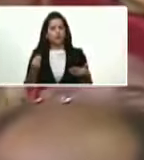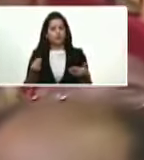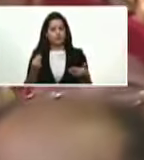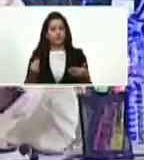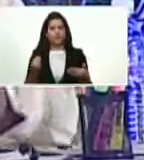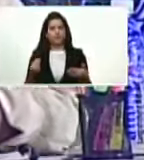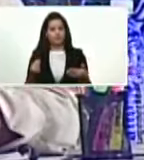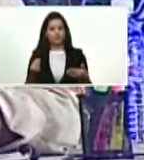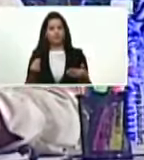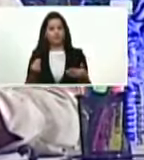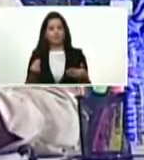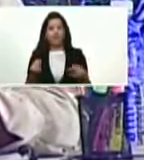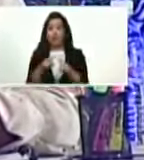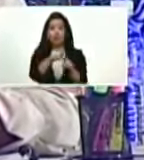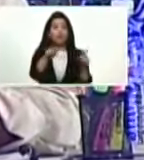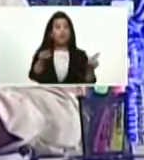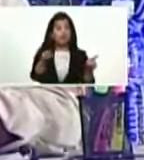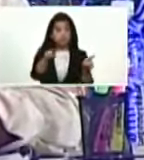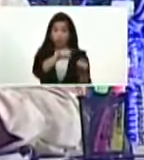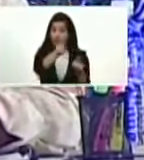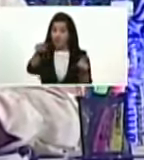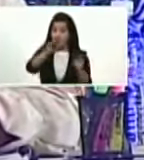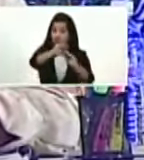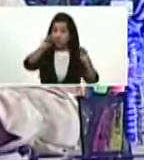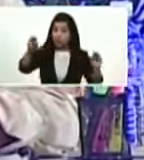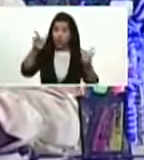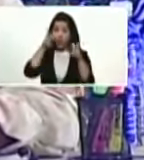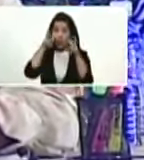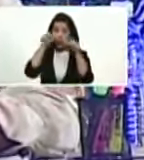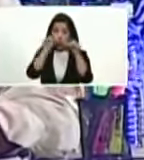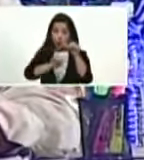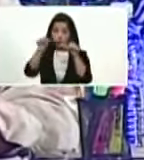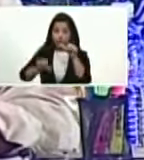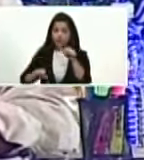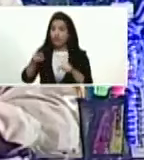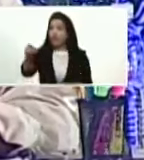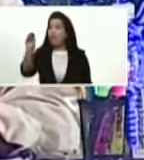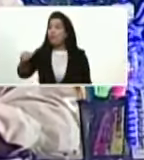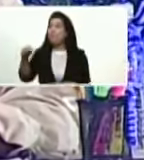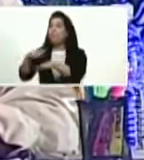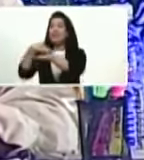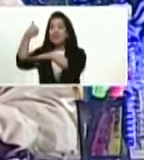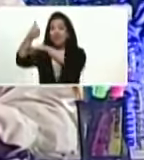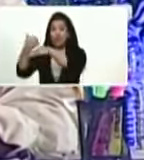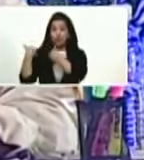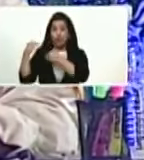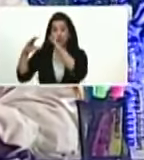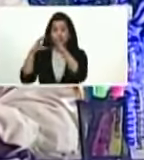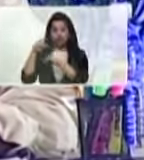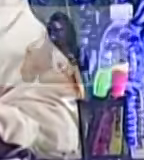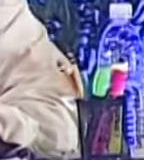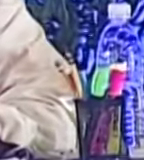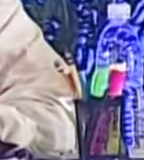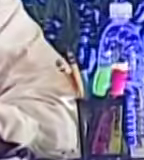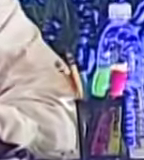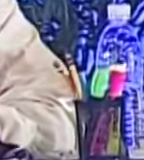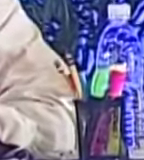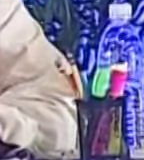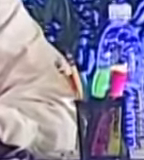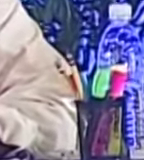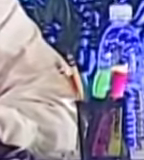A todos ustedes que me escuchan, empezando por Luis José, nacido en Clarines, estado